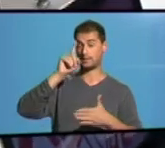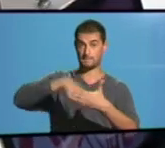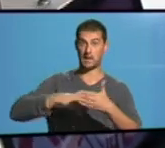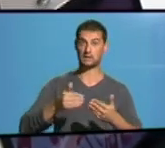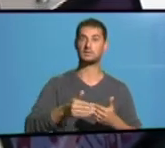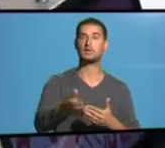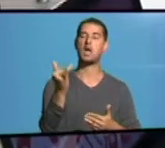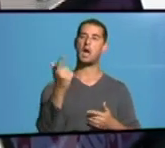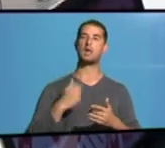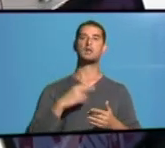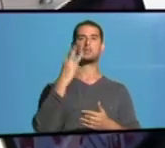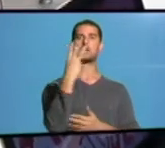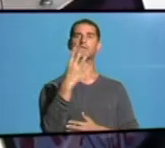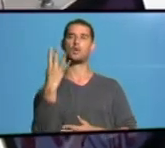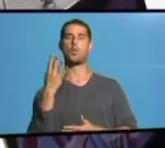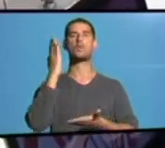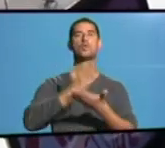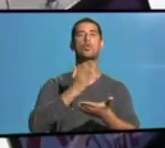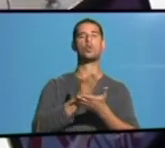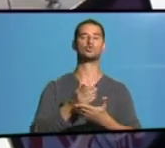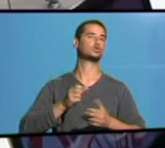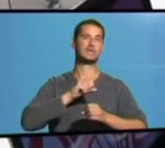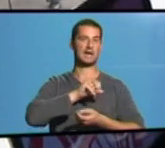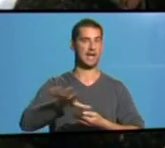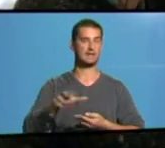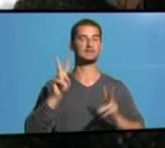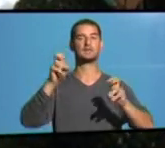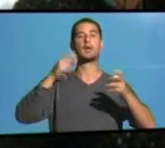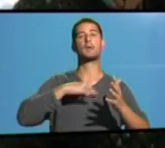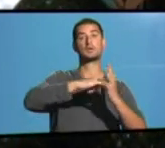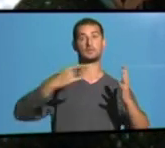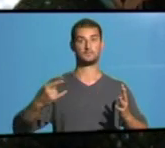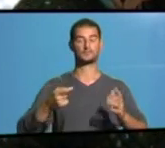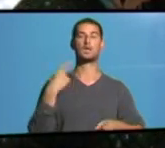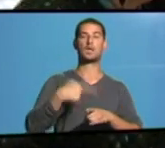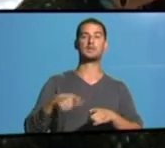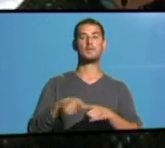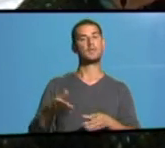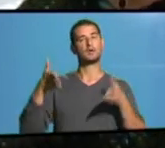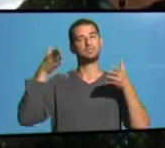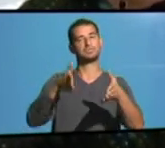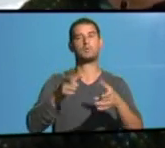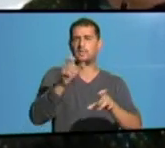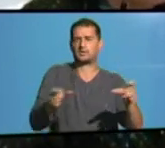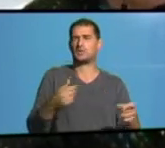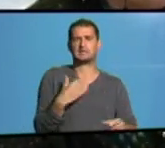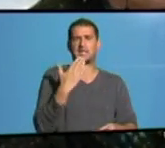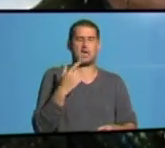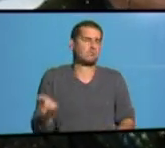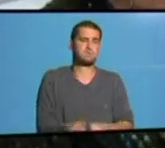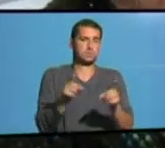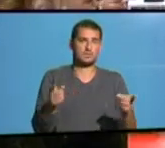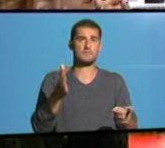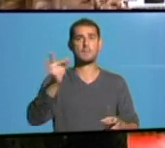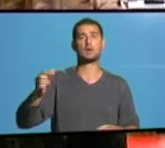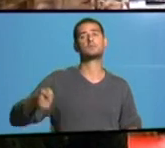34 cursos gratuitos sobre as novas tecnoloxías. As actividades formativas van dirixidas a persoas de todas as idades e